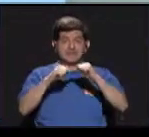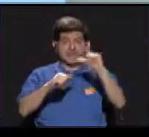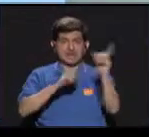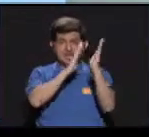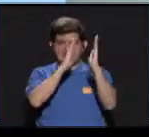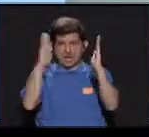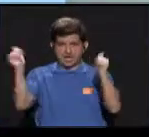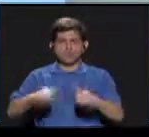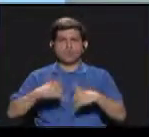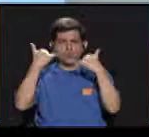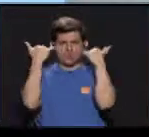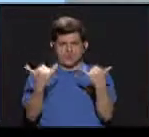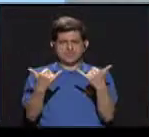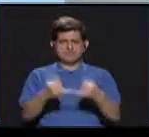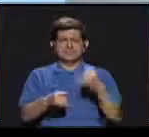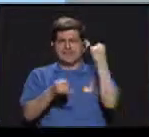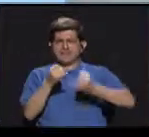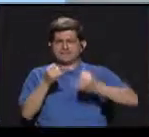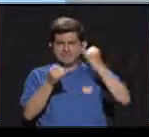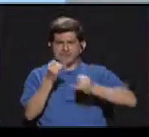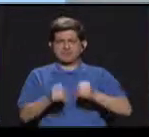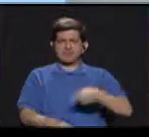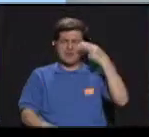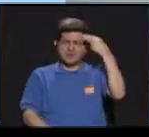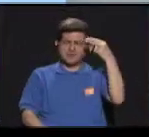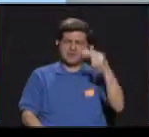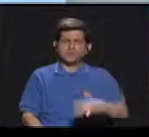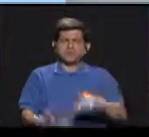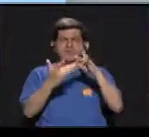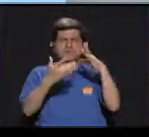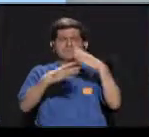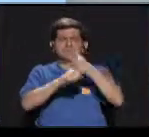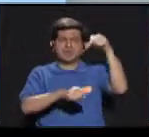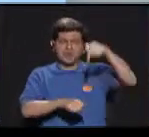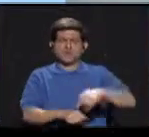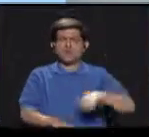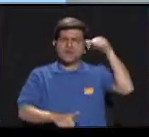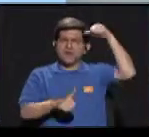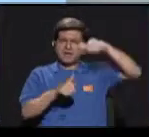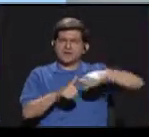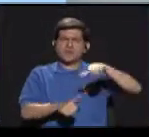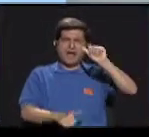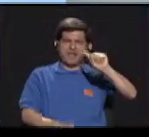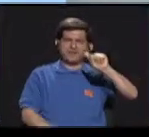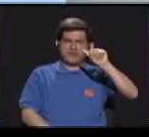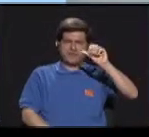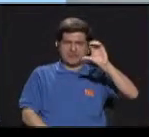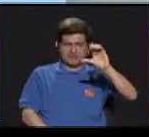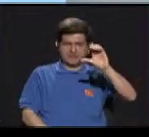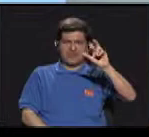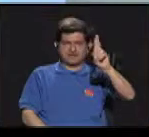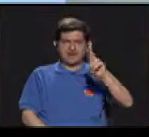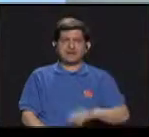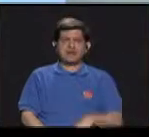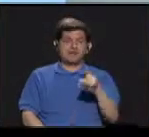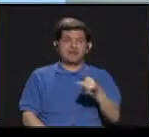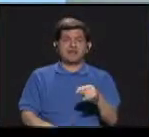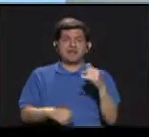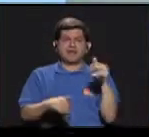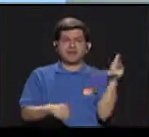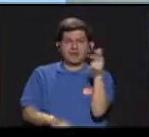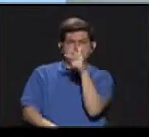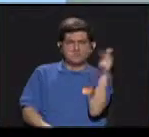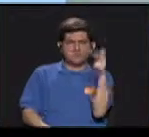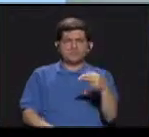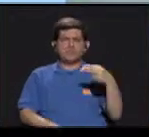Continuamos el lunes de Cinemateca, ya llegando al cierre de este homenaje especial que le hemos hecho hoy a la memoria de don Alfredo Catania, quien nos dejó